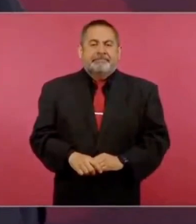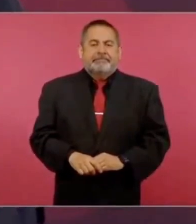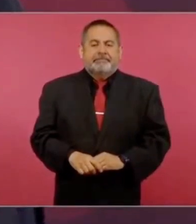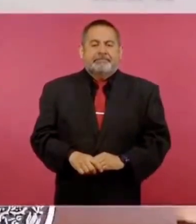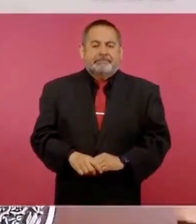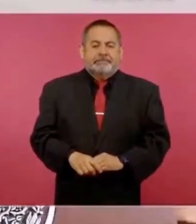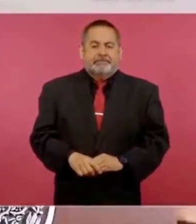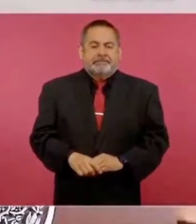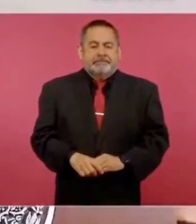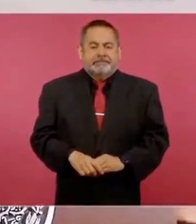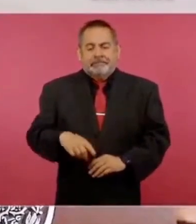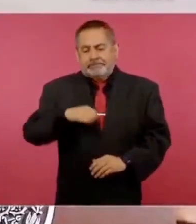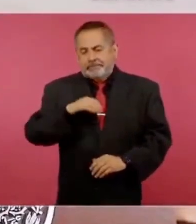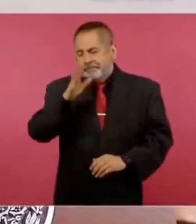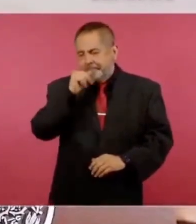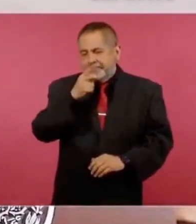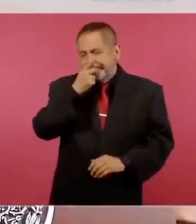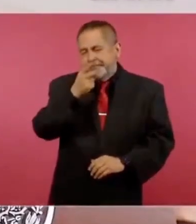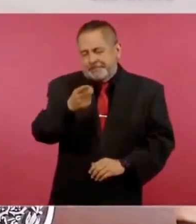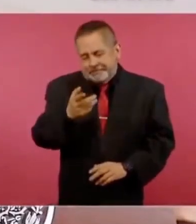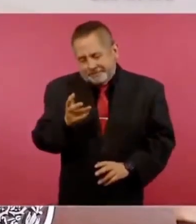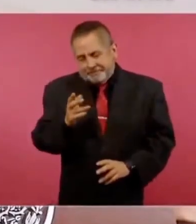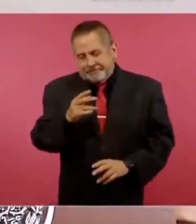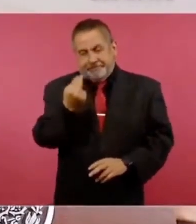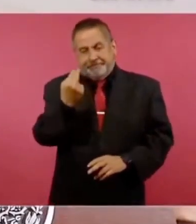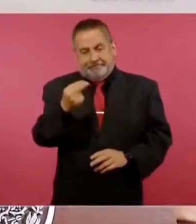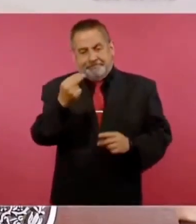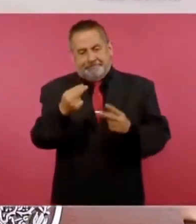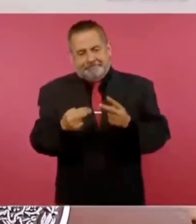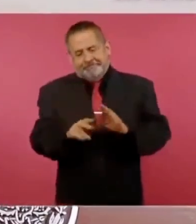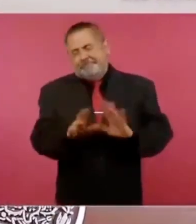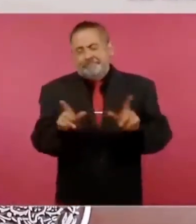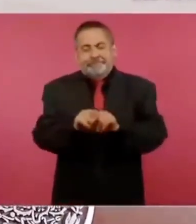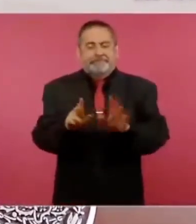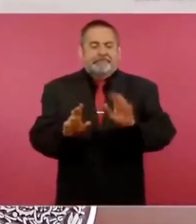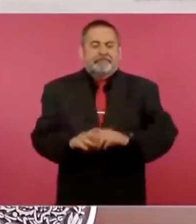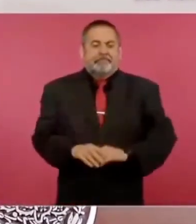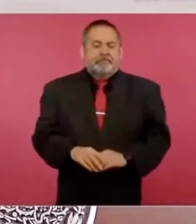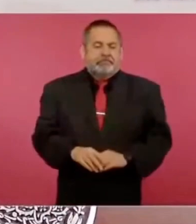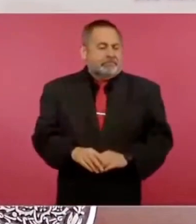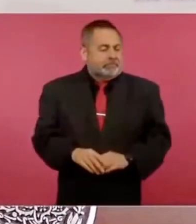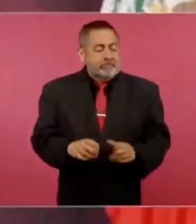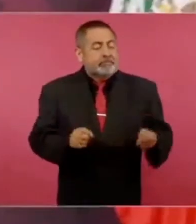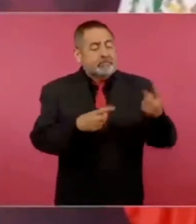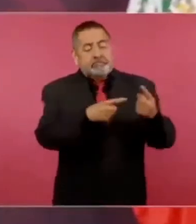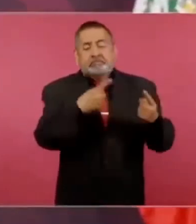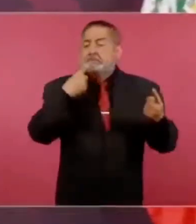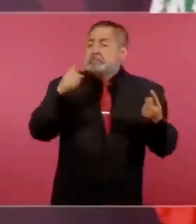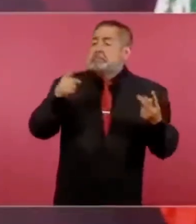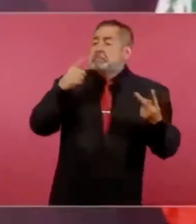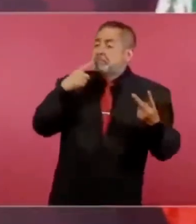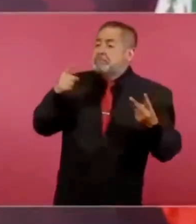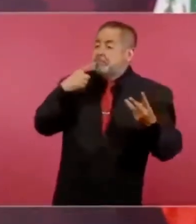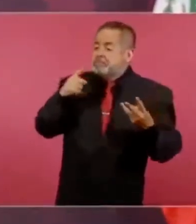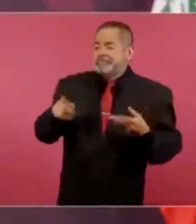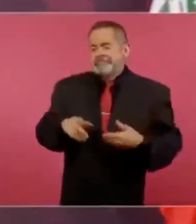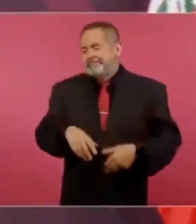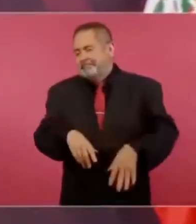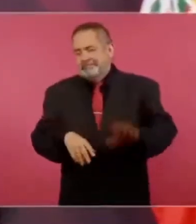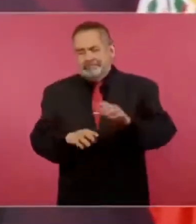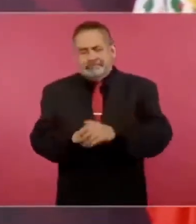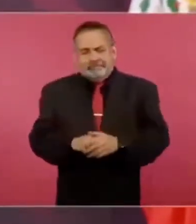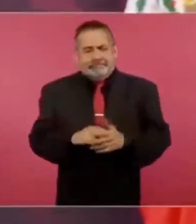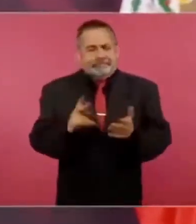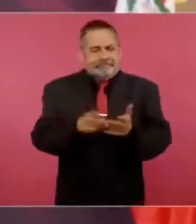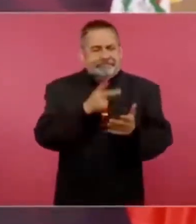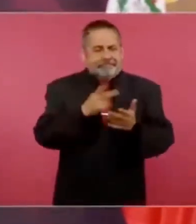no puedo mencionar nombres, pero cuántas denuncias, ¿no? Una tras